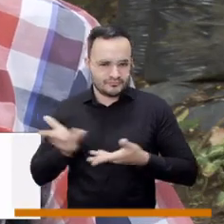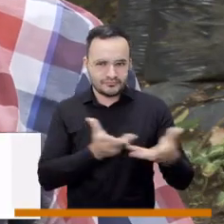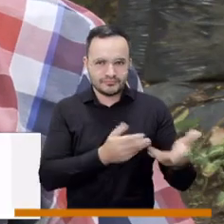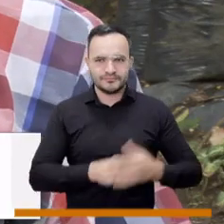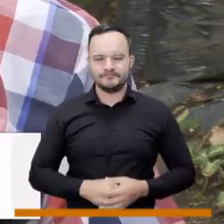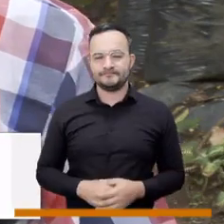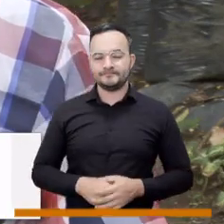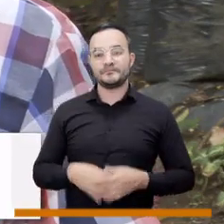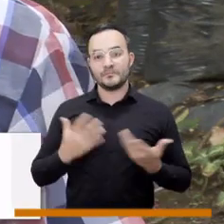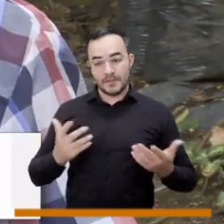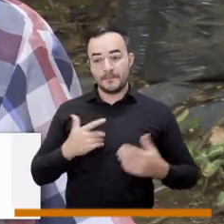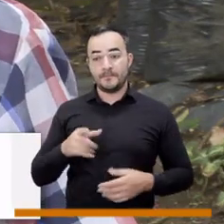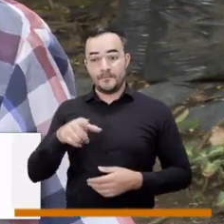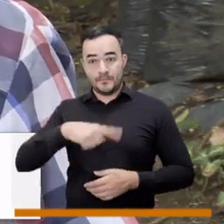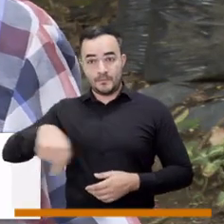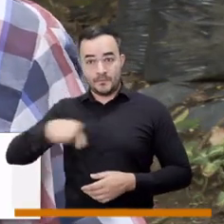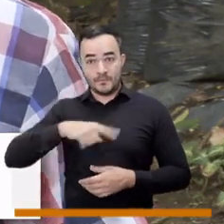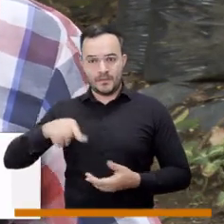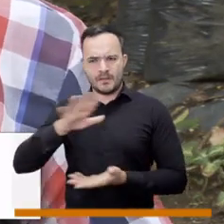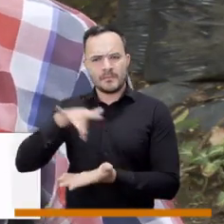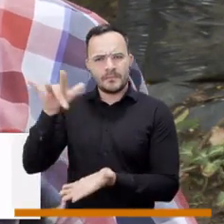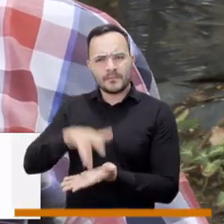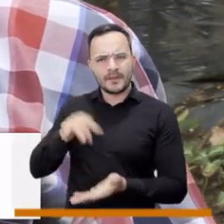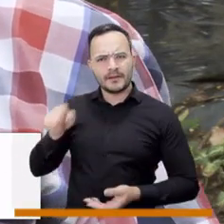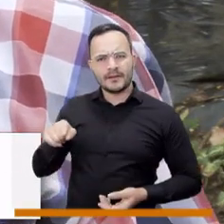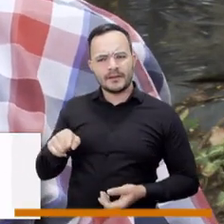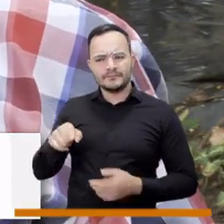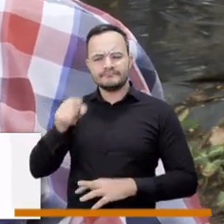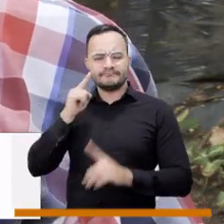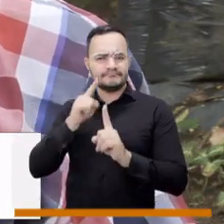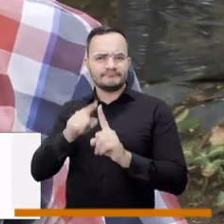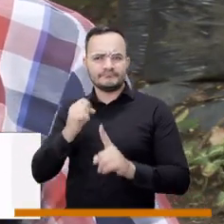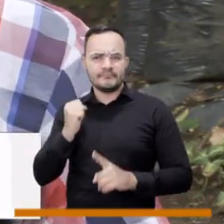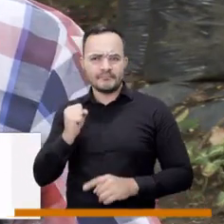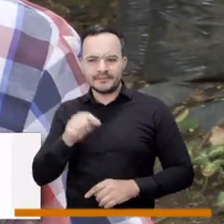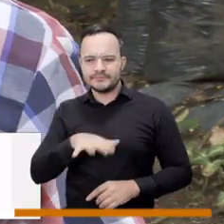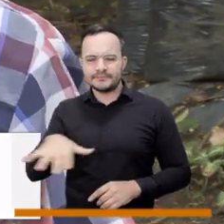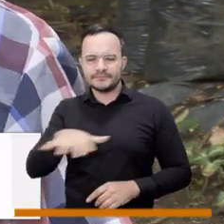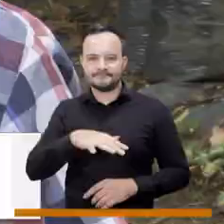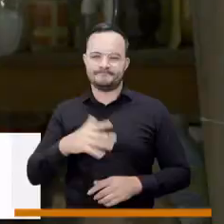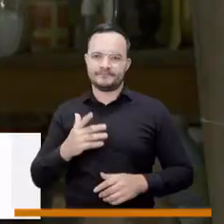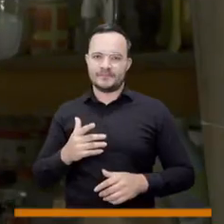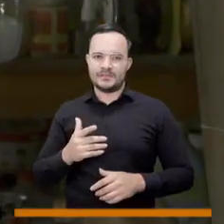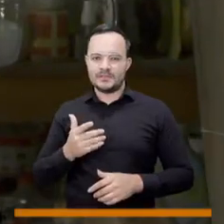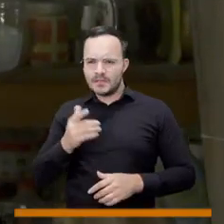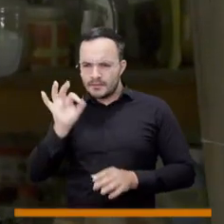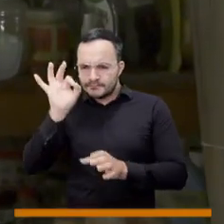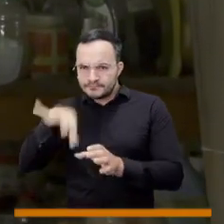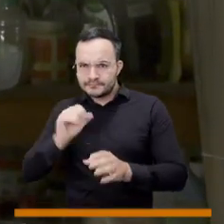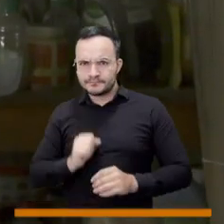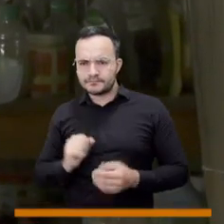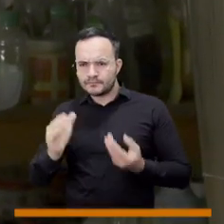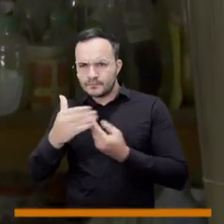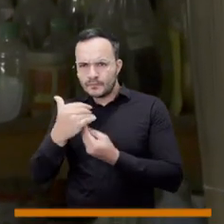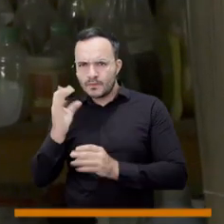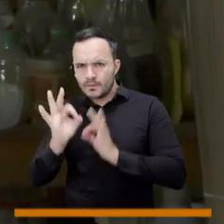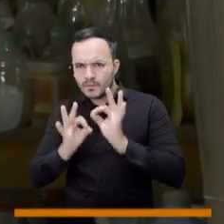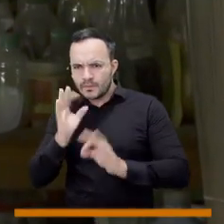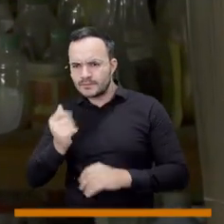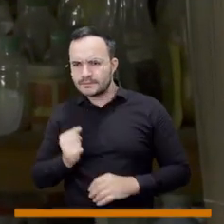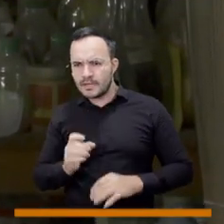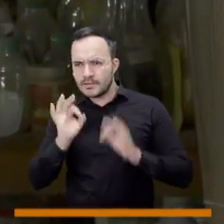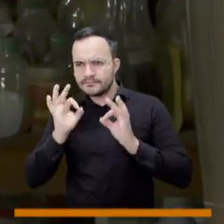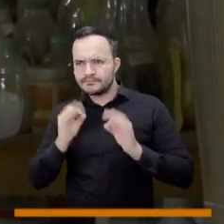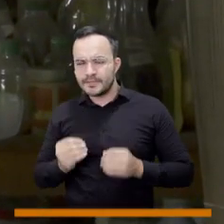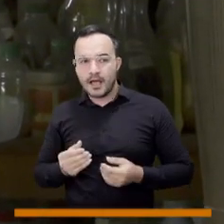tiene un objetivo principal como es el de colectar cuidar y conservar semillas de